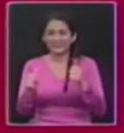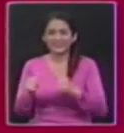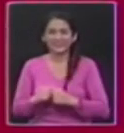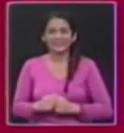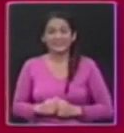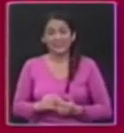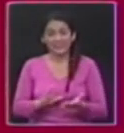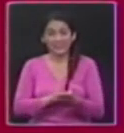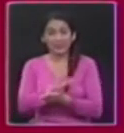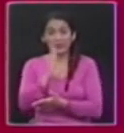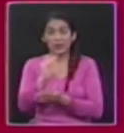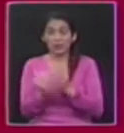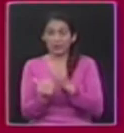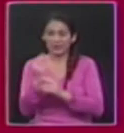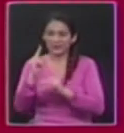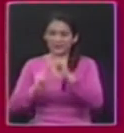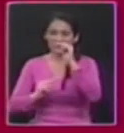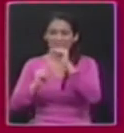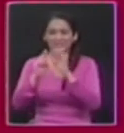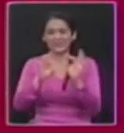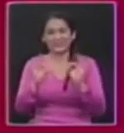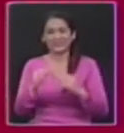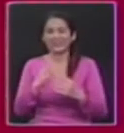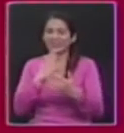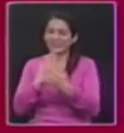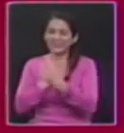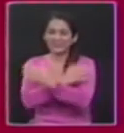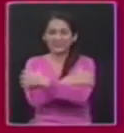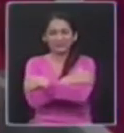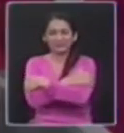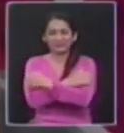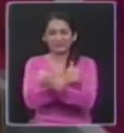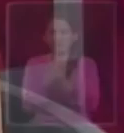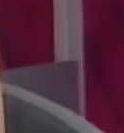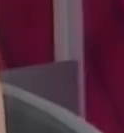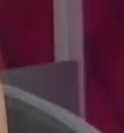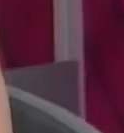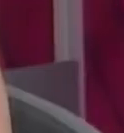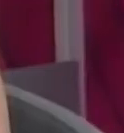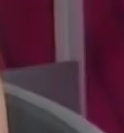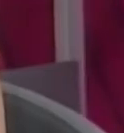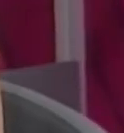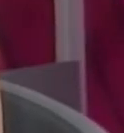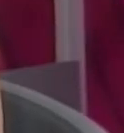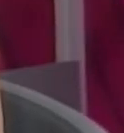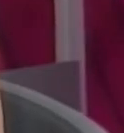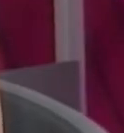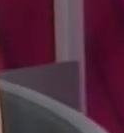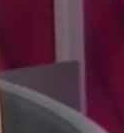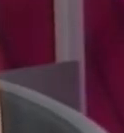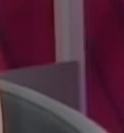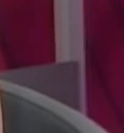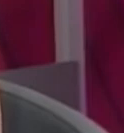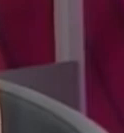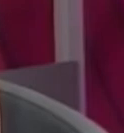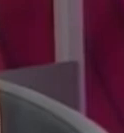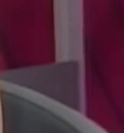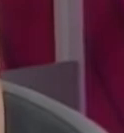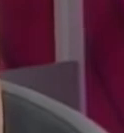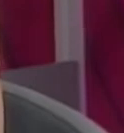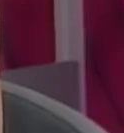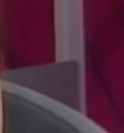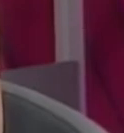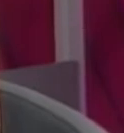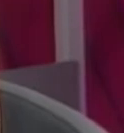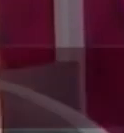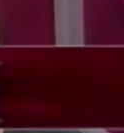se pueda construir muy pronto. Gracias, un abrazo. Los invitamos, amigos televidentes, a visitar nuestra página web, porque ustedes en ella